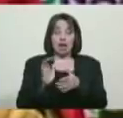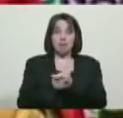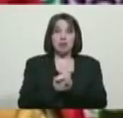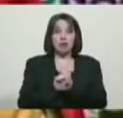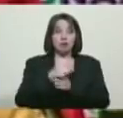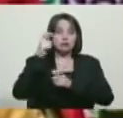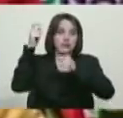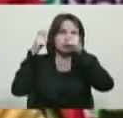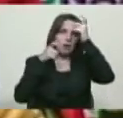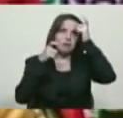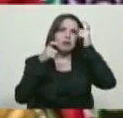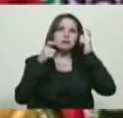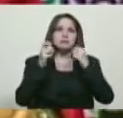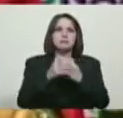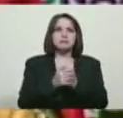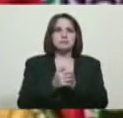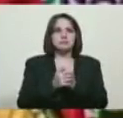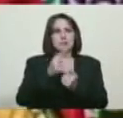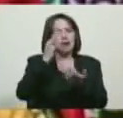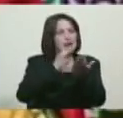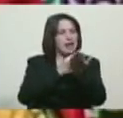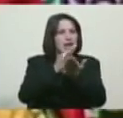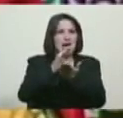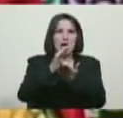Chávez, leal,